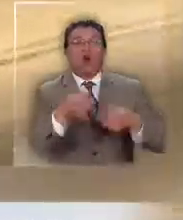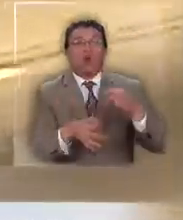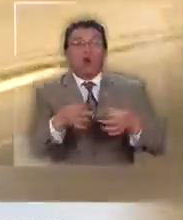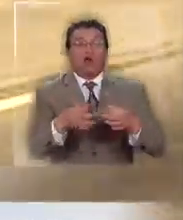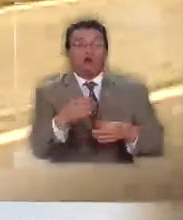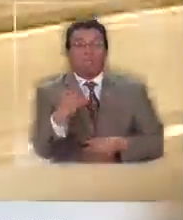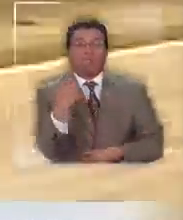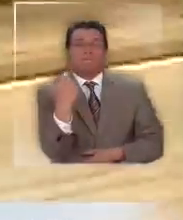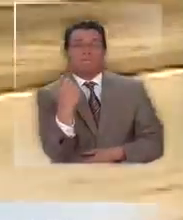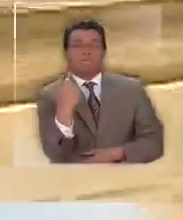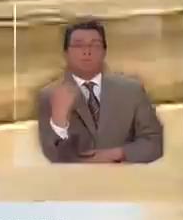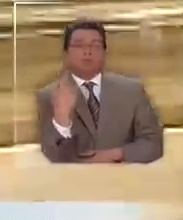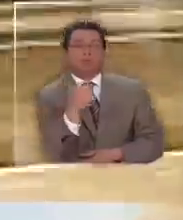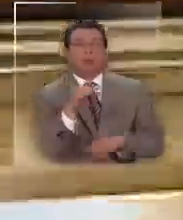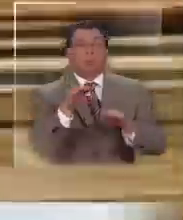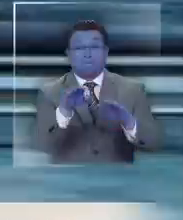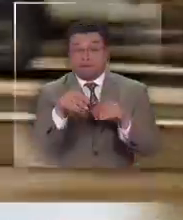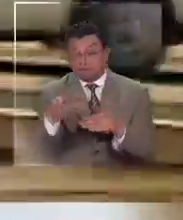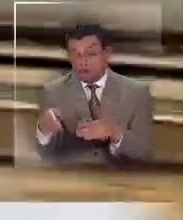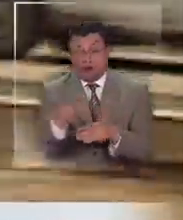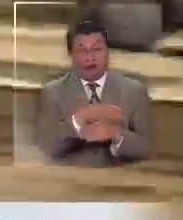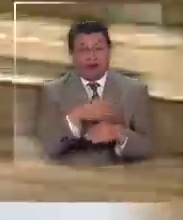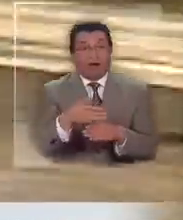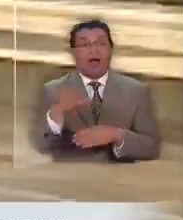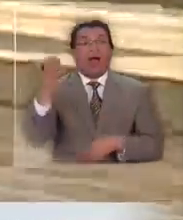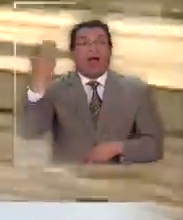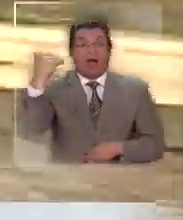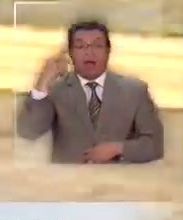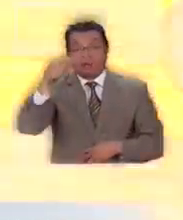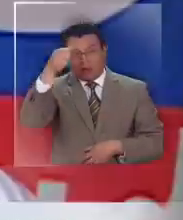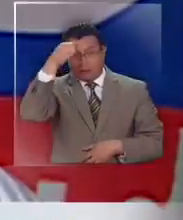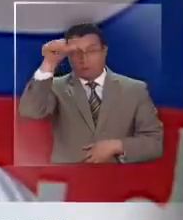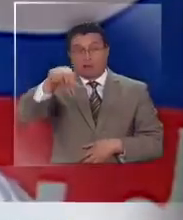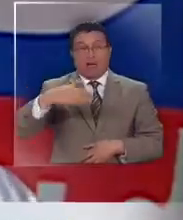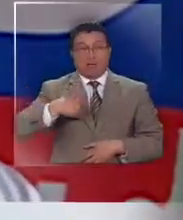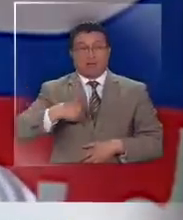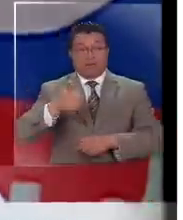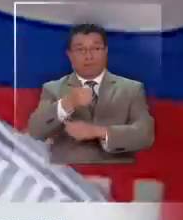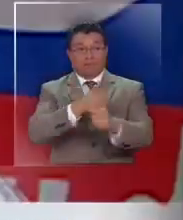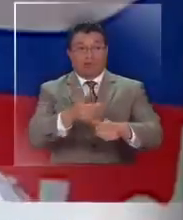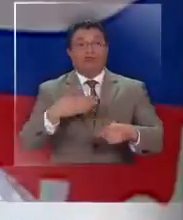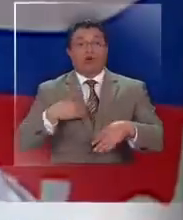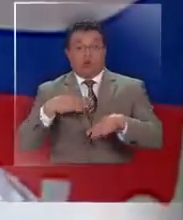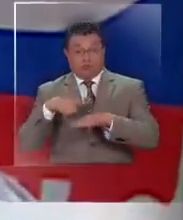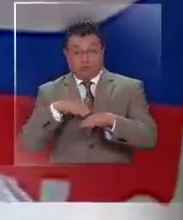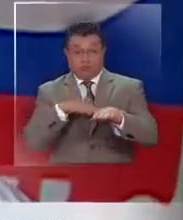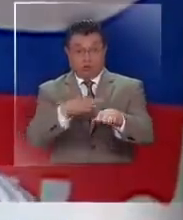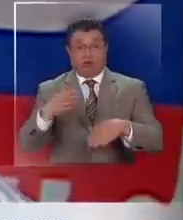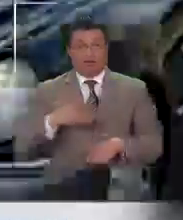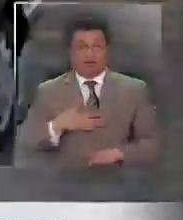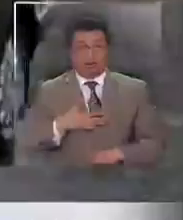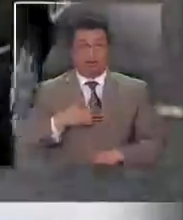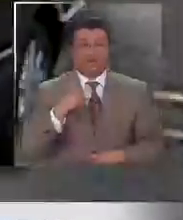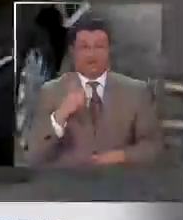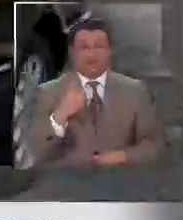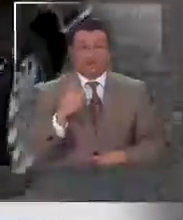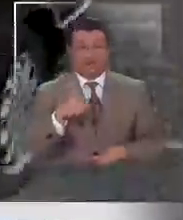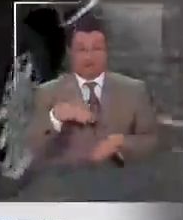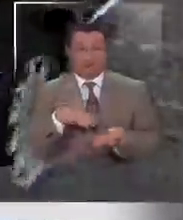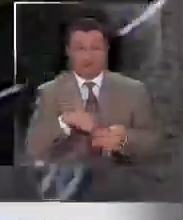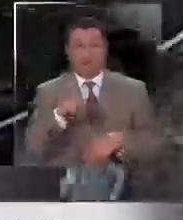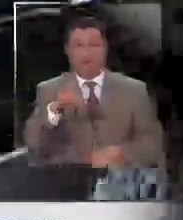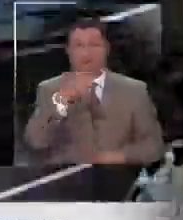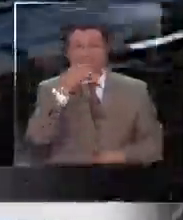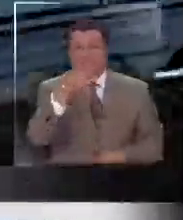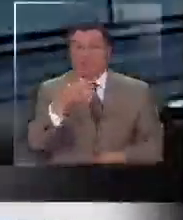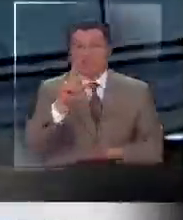manejar a exceso de velocidad en el mismo tramo en que antes lo sancionaron a él. Intenté seguirlo y yo iba a 160. Lo que diga el